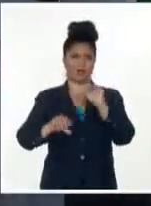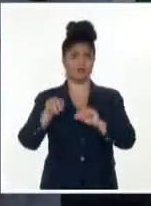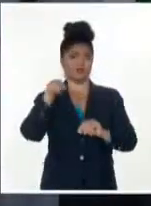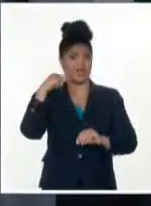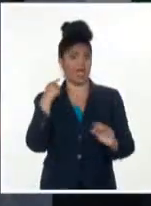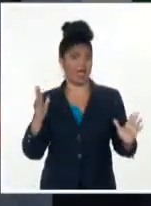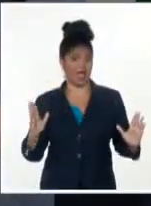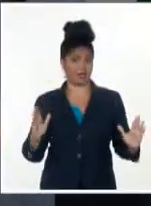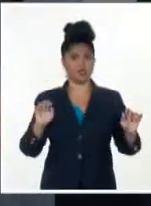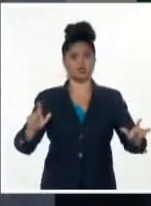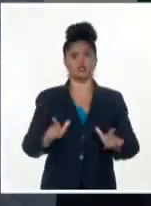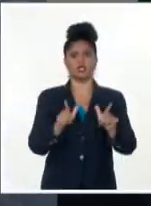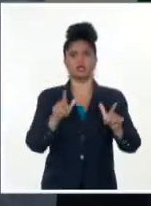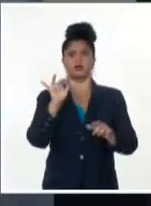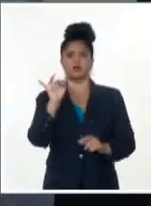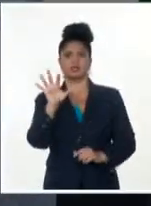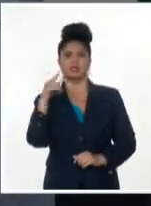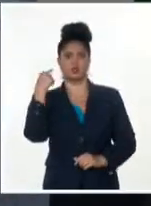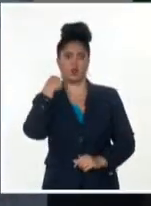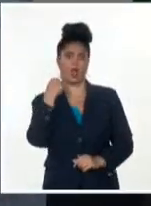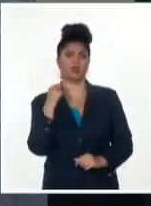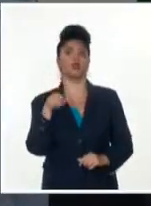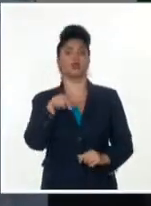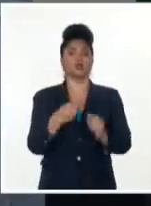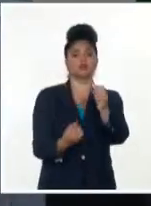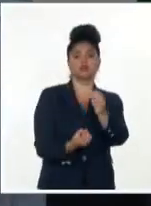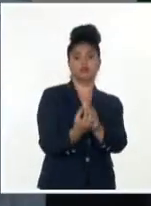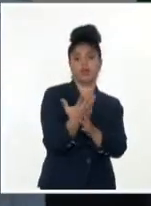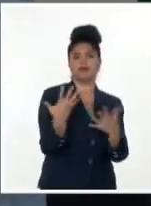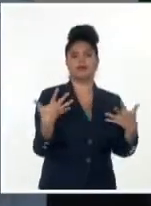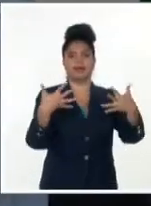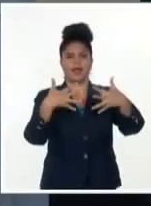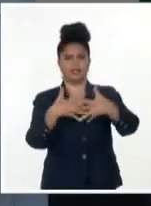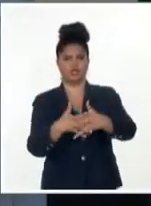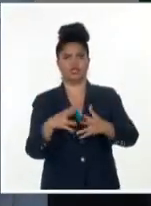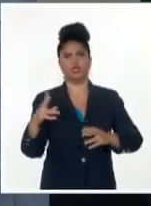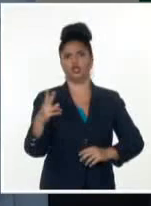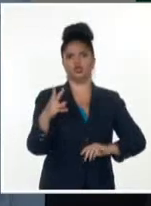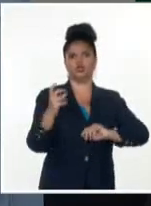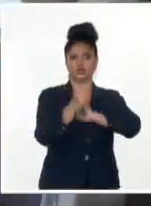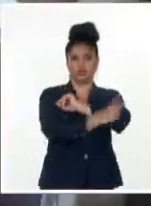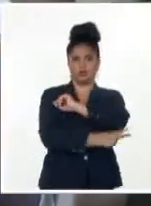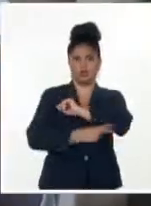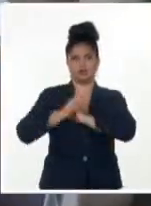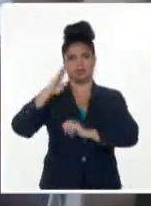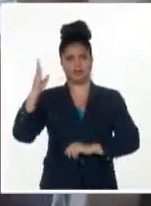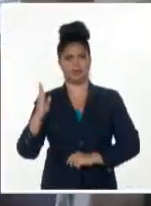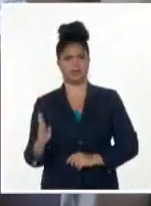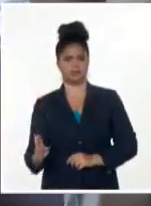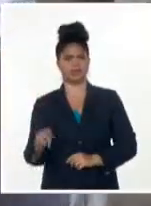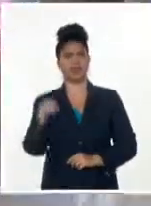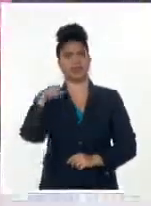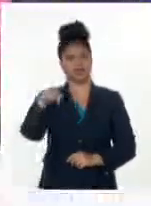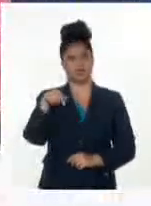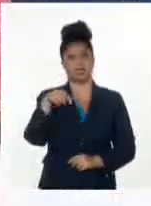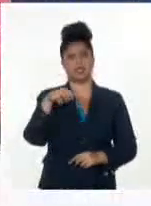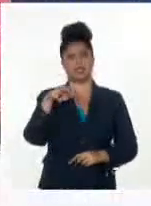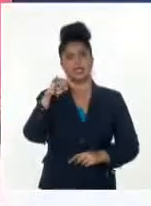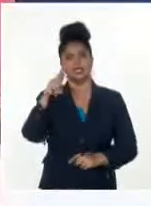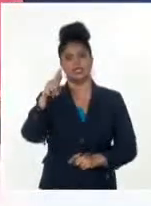aniversario 75 del establecimiento de relaciones diplomáticas entre Brasilia y Nueva Delhi.